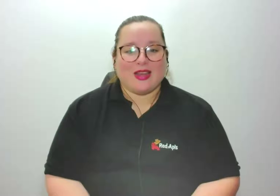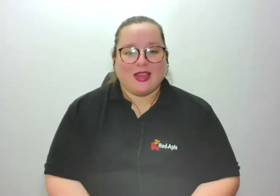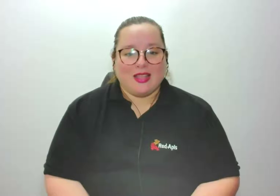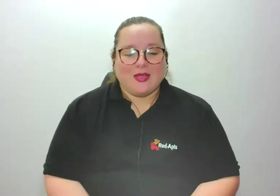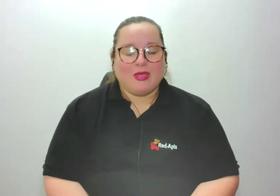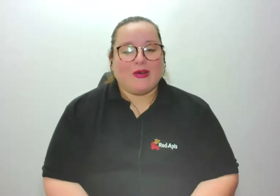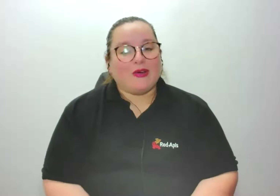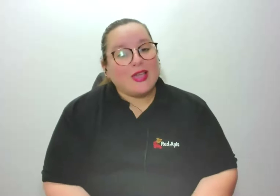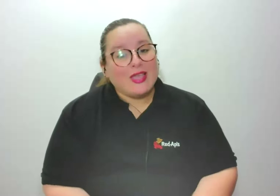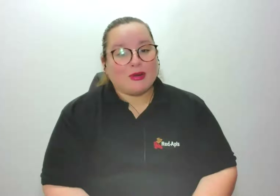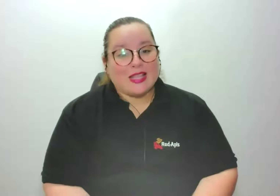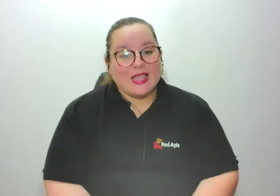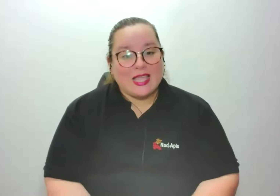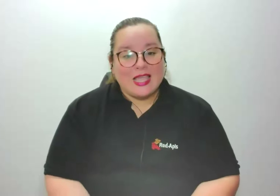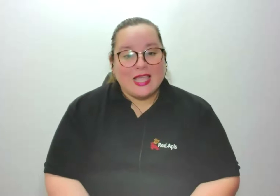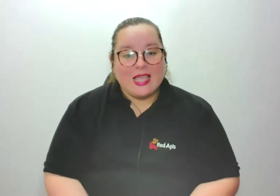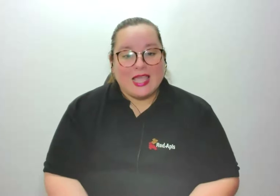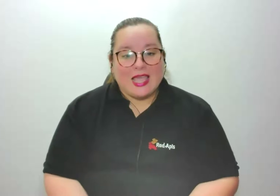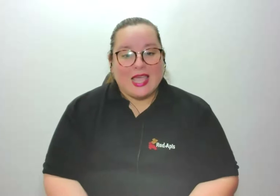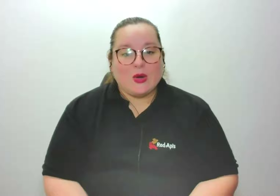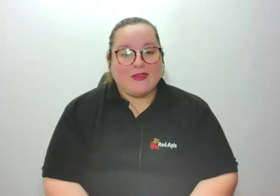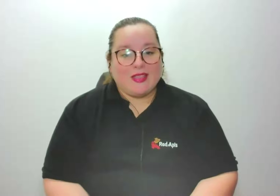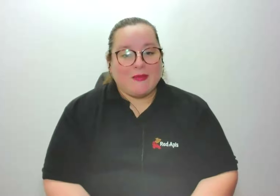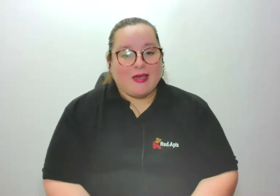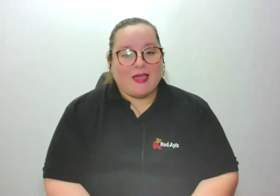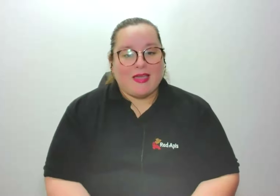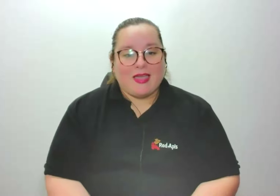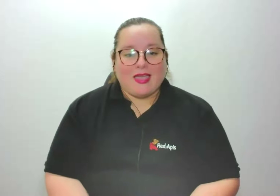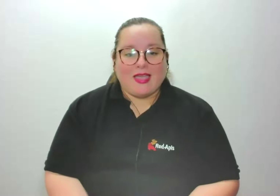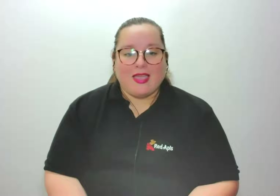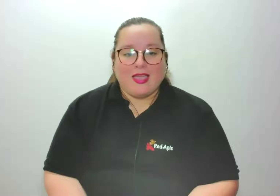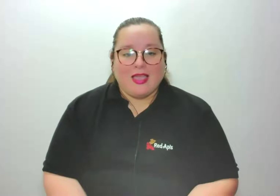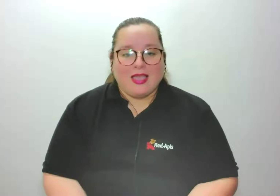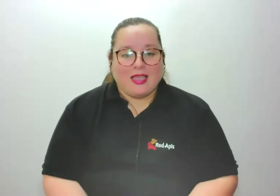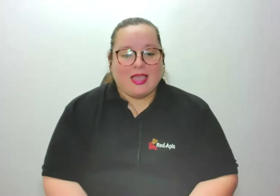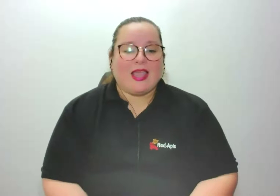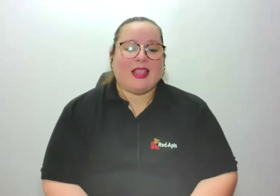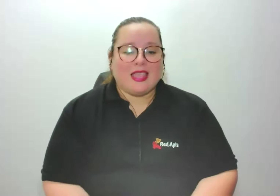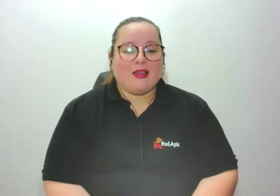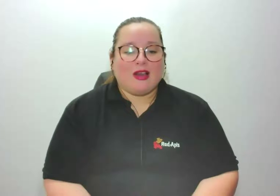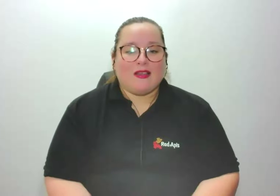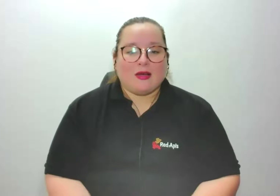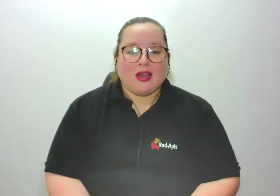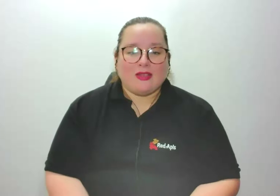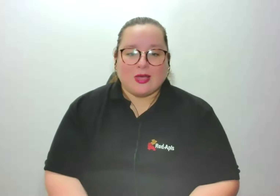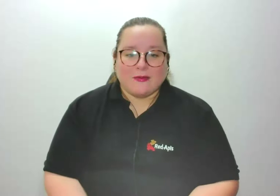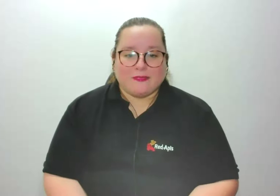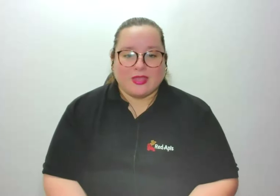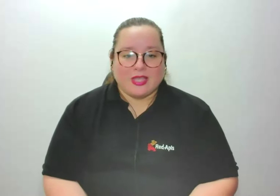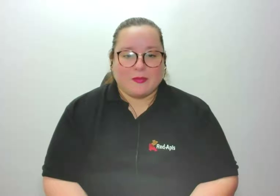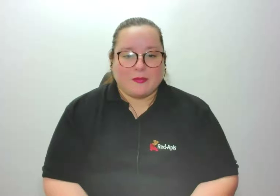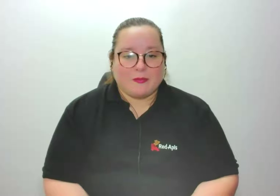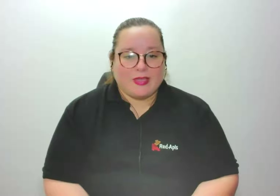ayudan. Pero es importante que hay 9 temas que tienen que ver con la vernácula